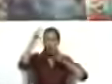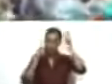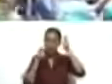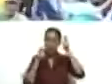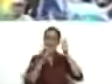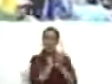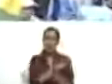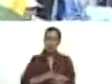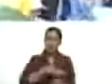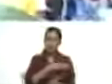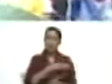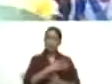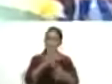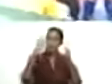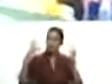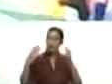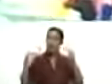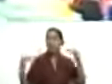misión de igualdad.